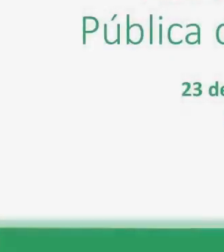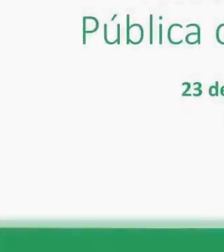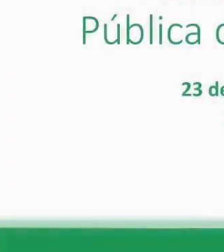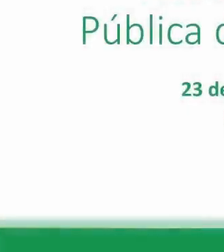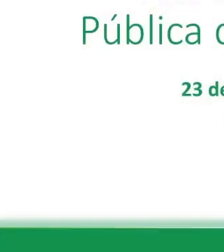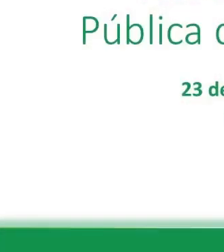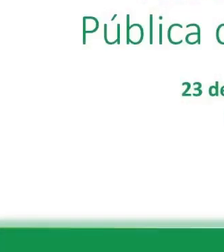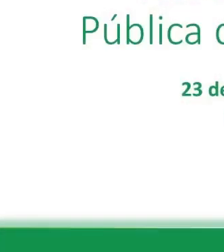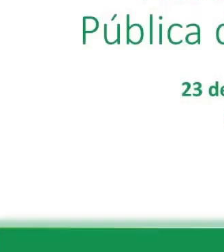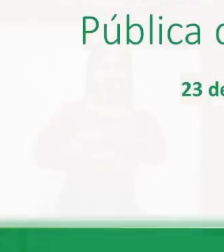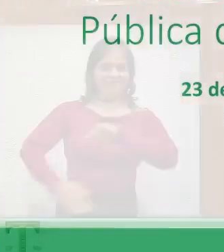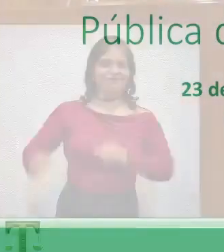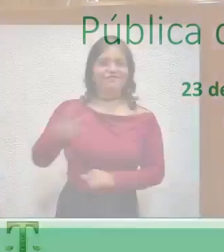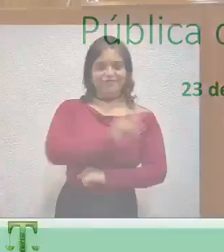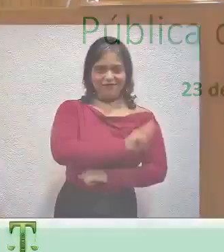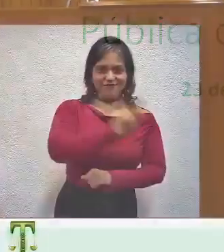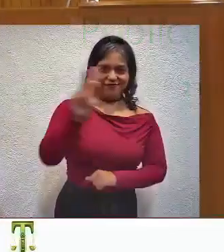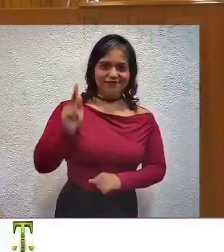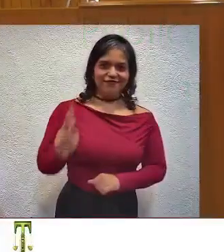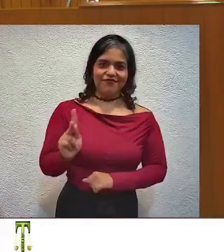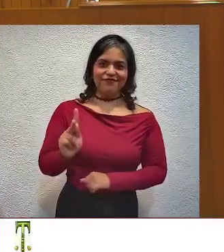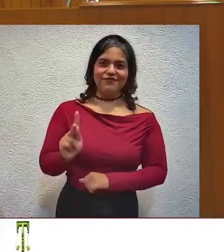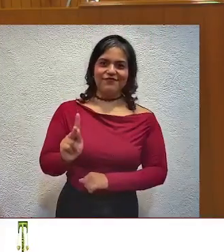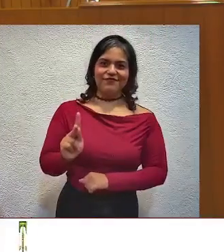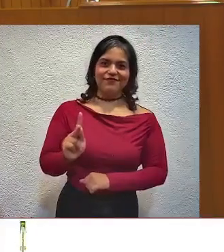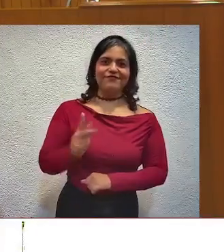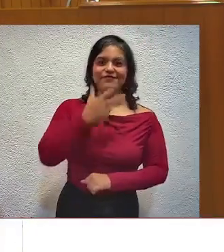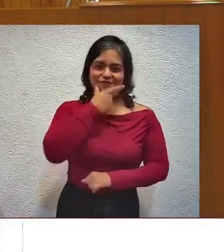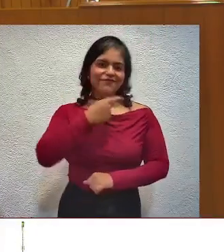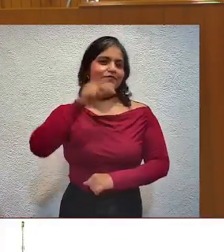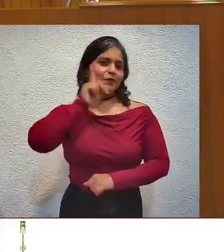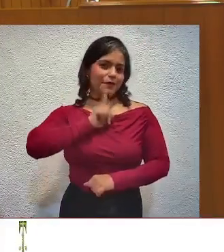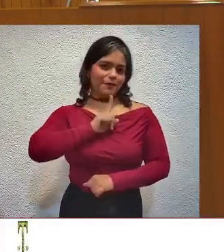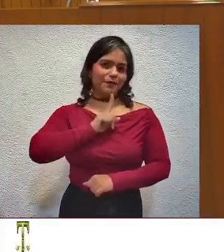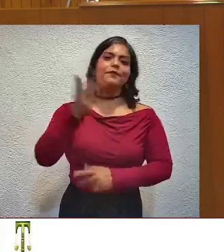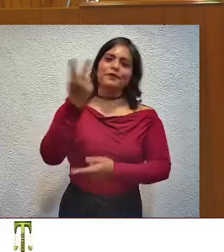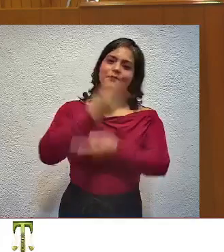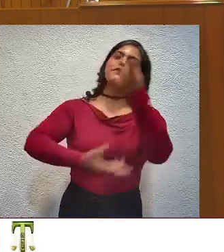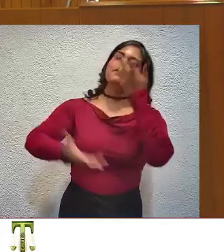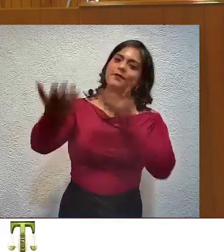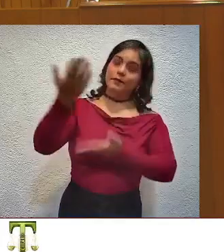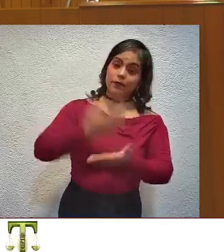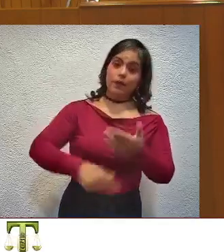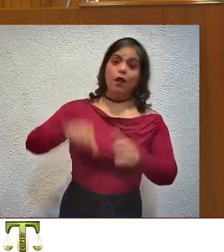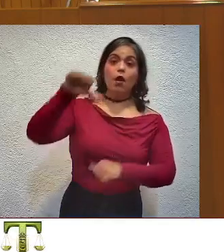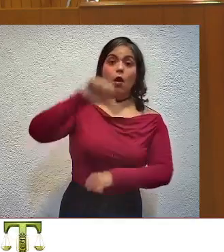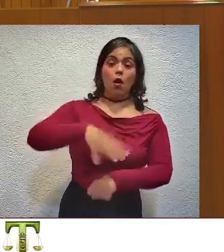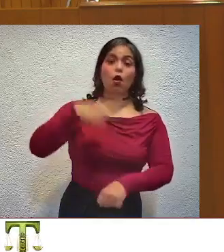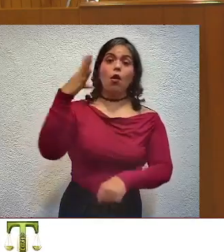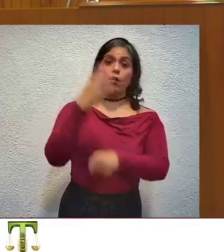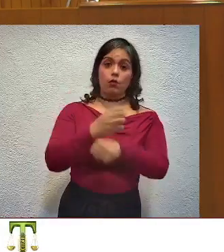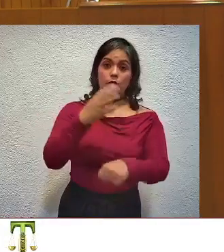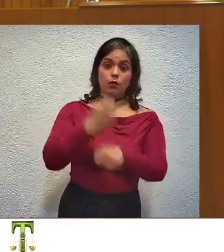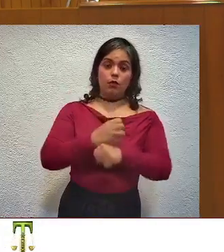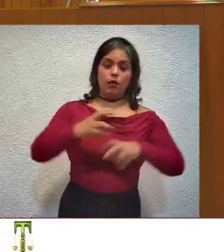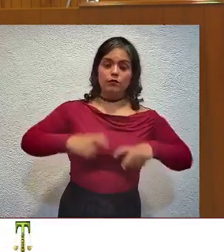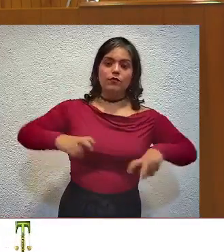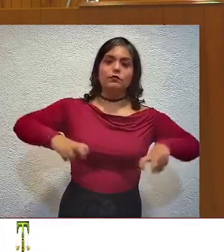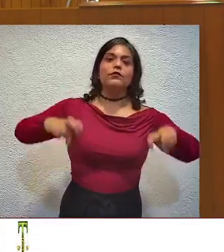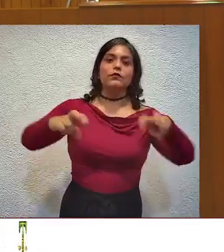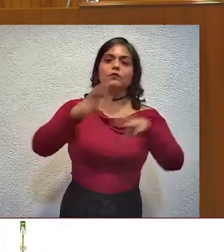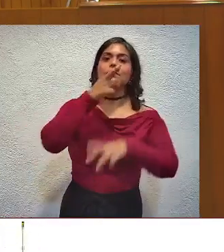Muy buenas tardes, sean todas y todos bienvenidos a la novena sesión pública de resolución de